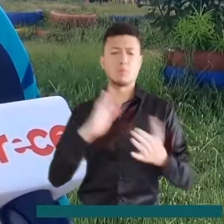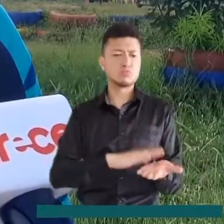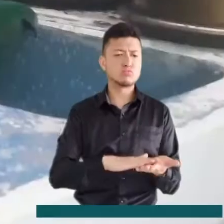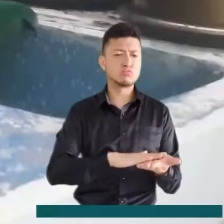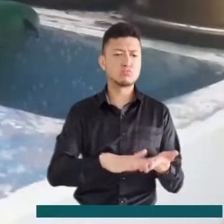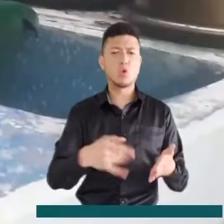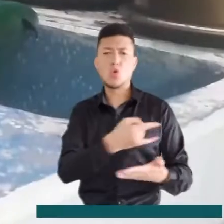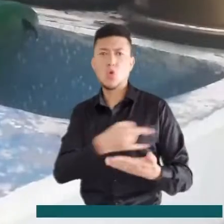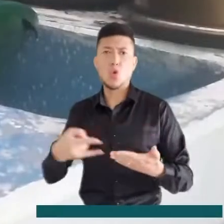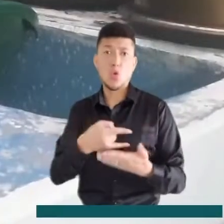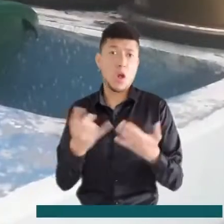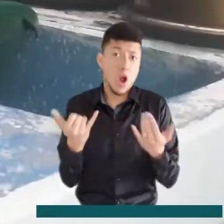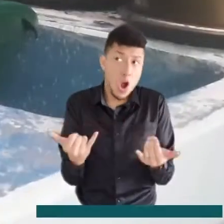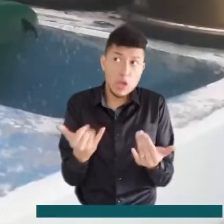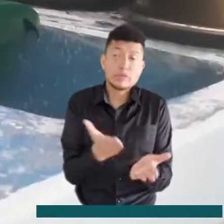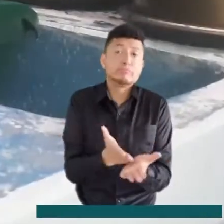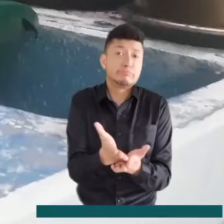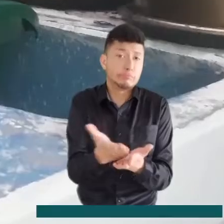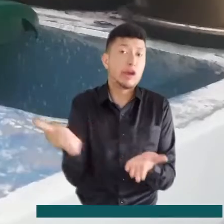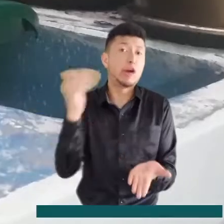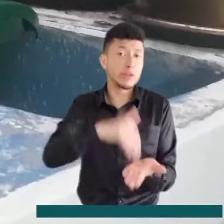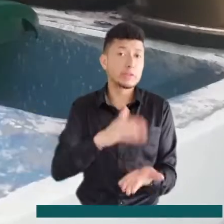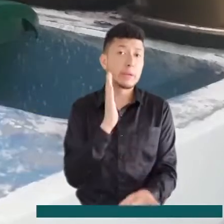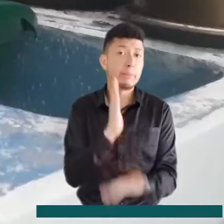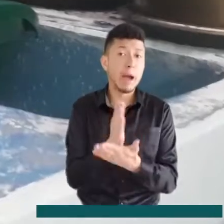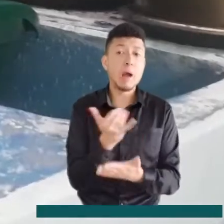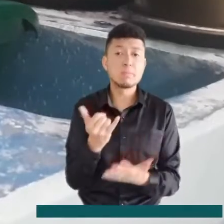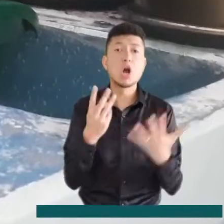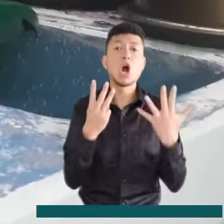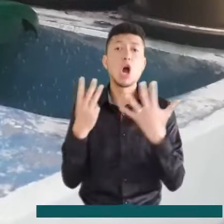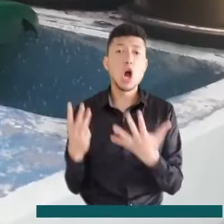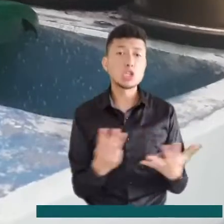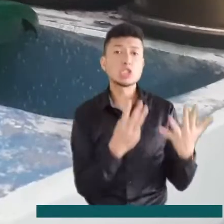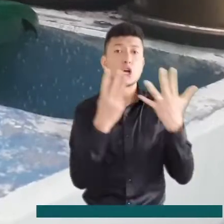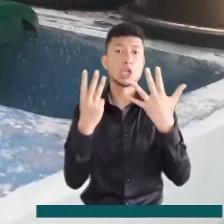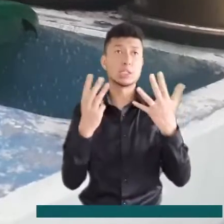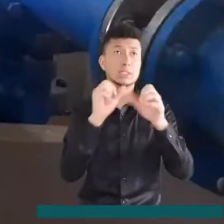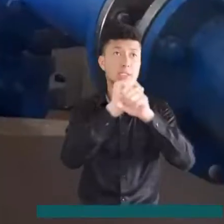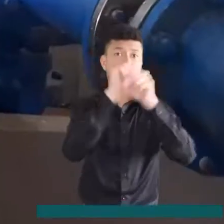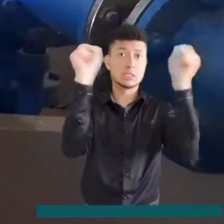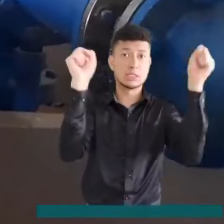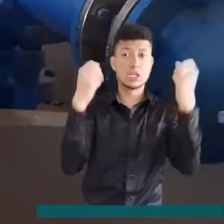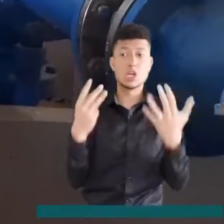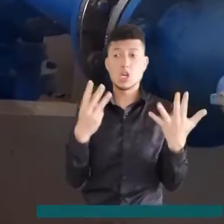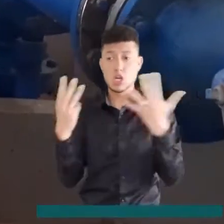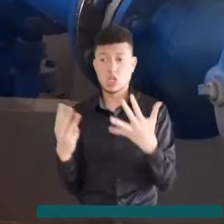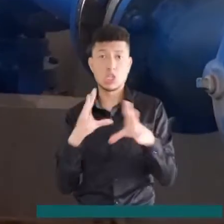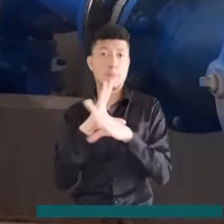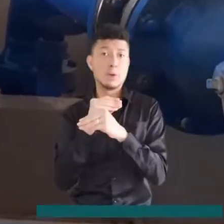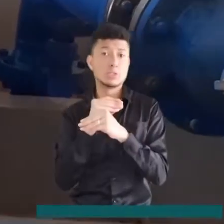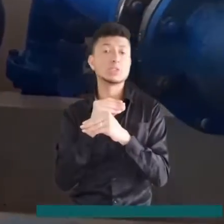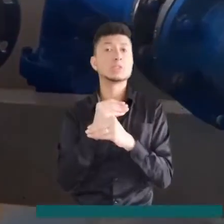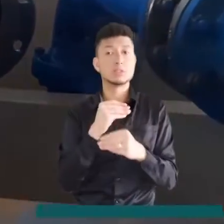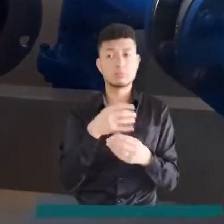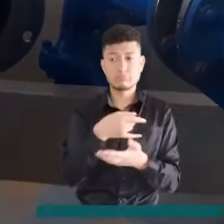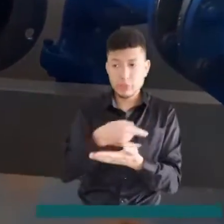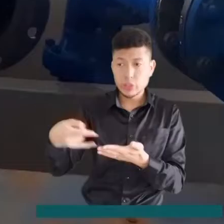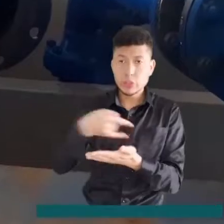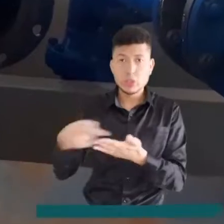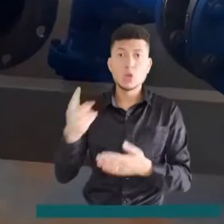a ponerlas a punto, pero hoy nuevamente estamos con 8 horas en el día, 8 horas en la noche del suministro